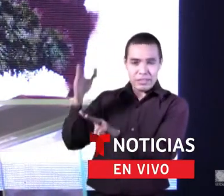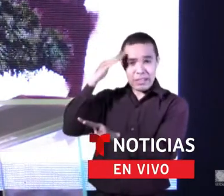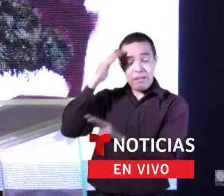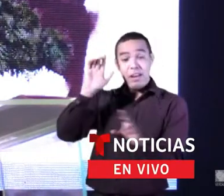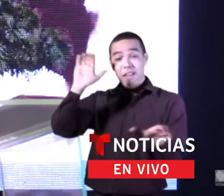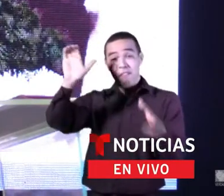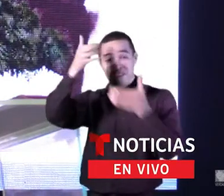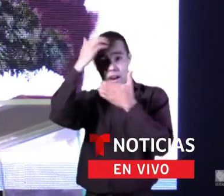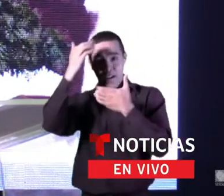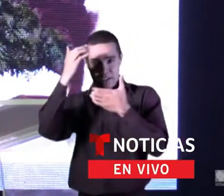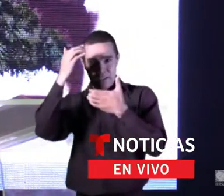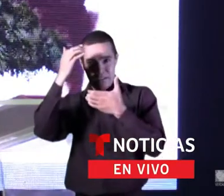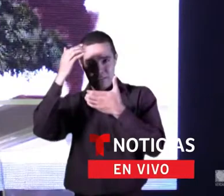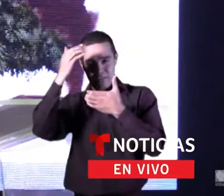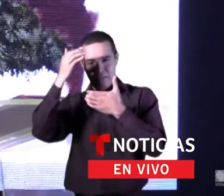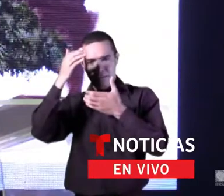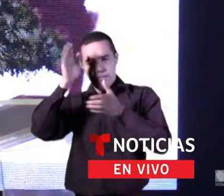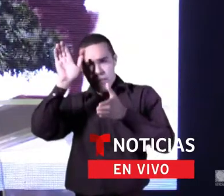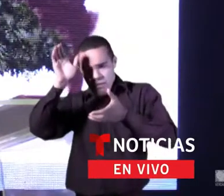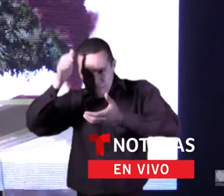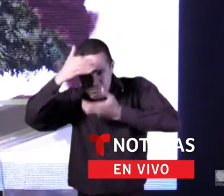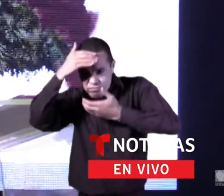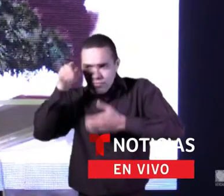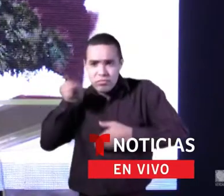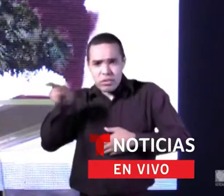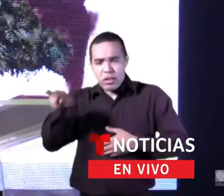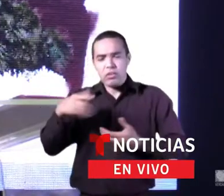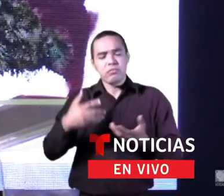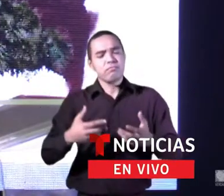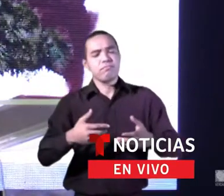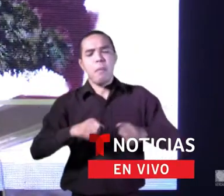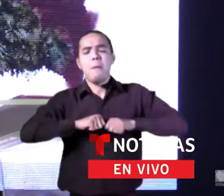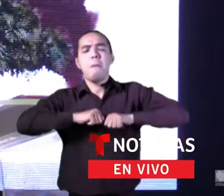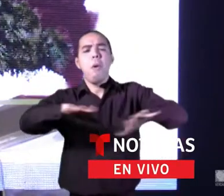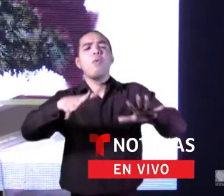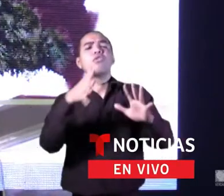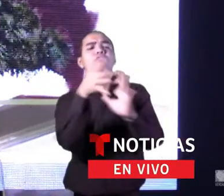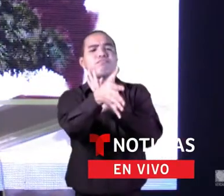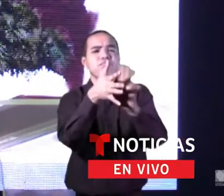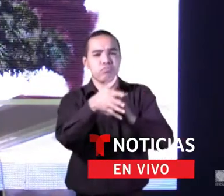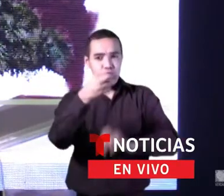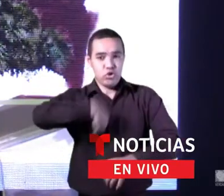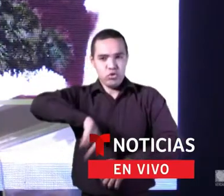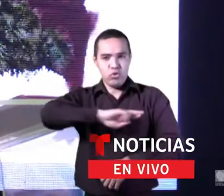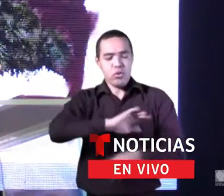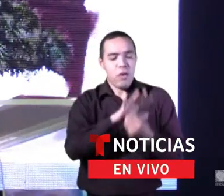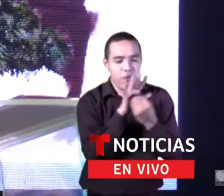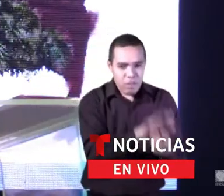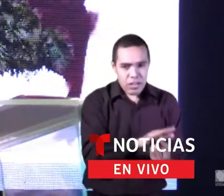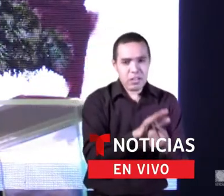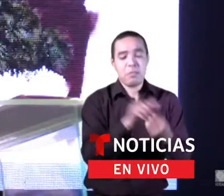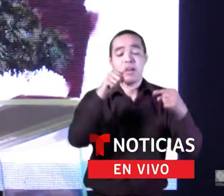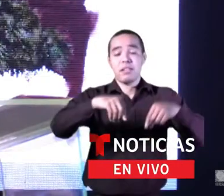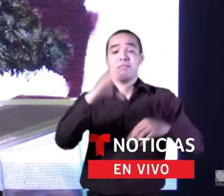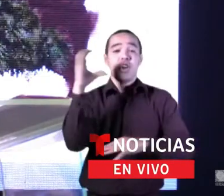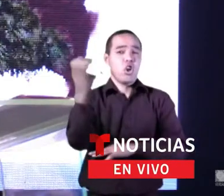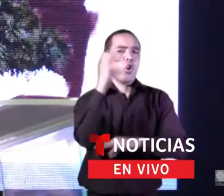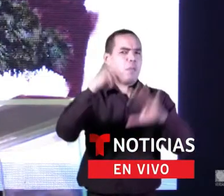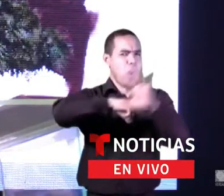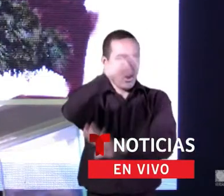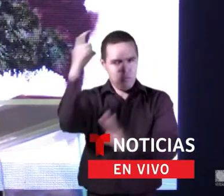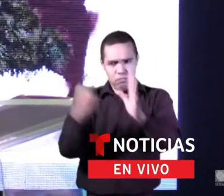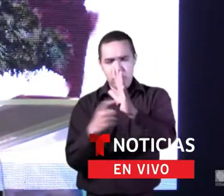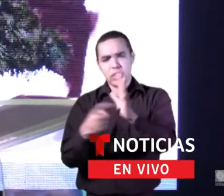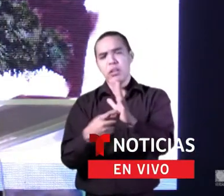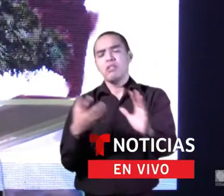de las farc expresar públicamente ante nosotros sus víctimas y ante la nación los